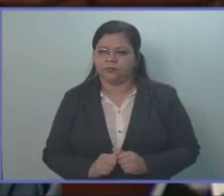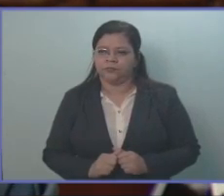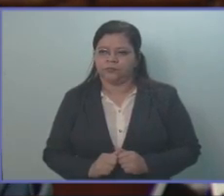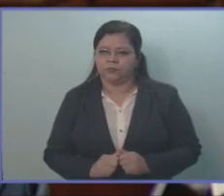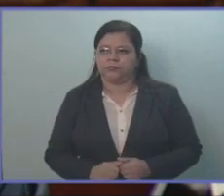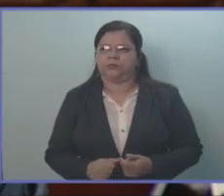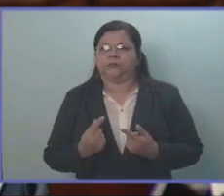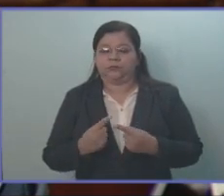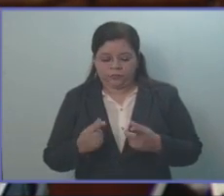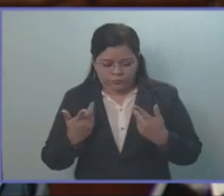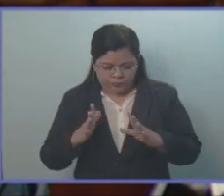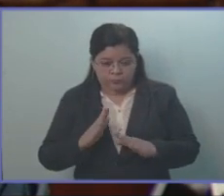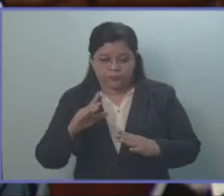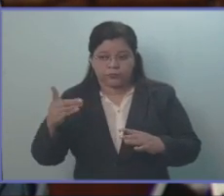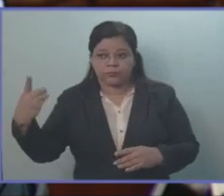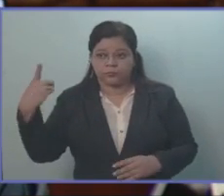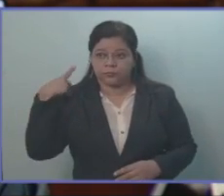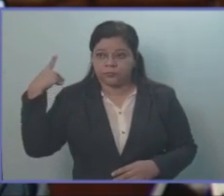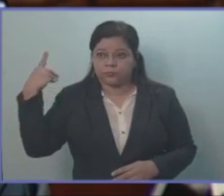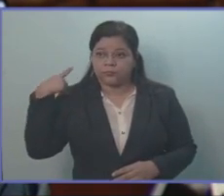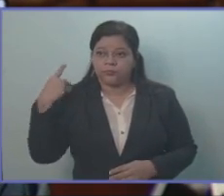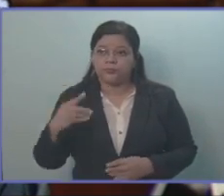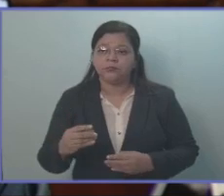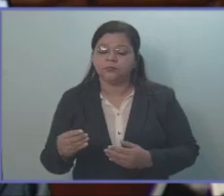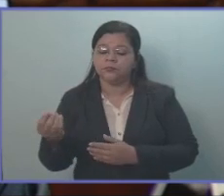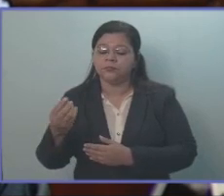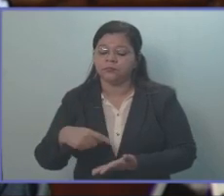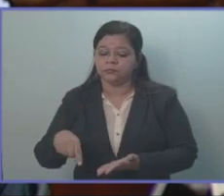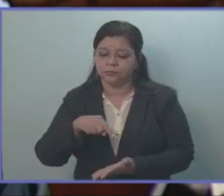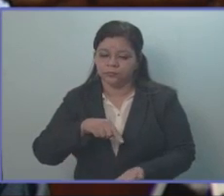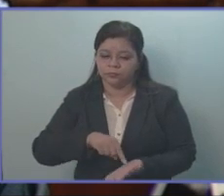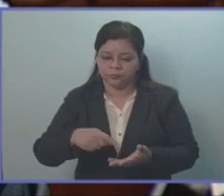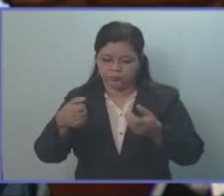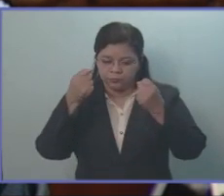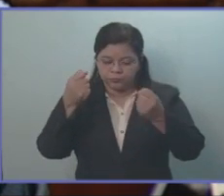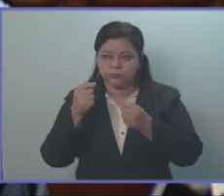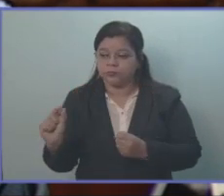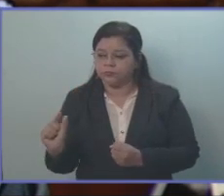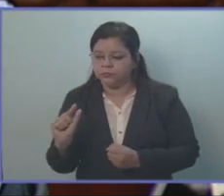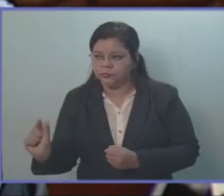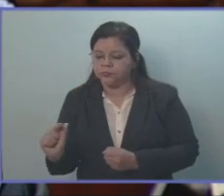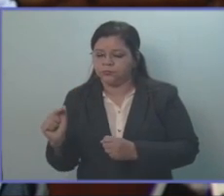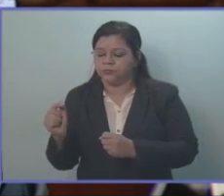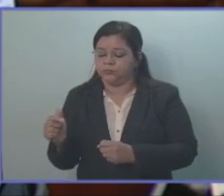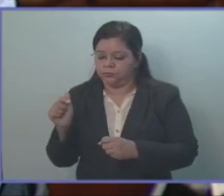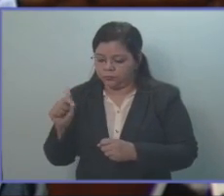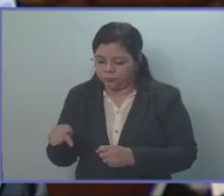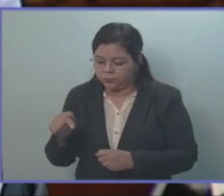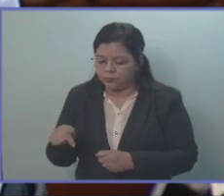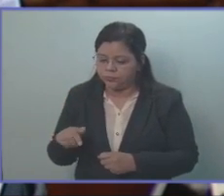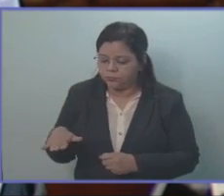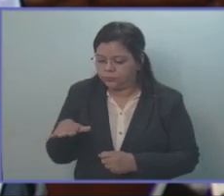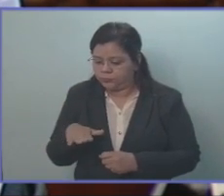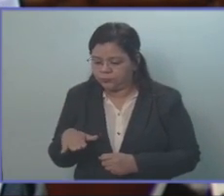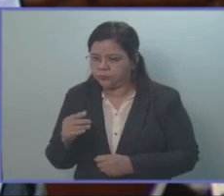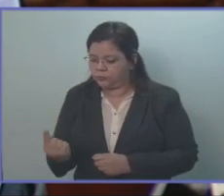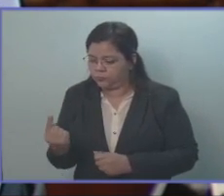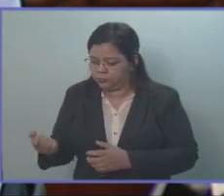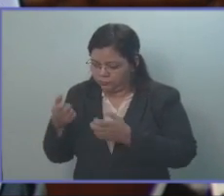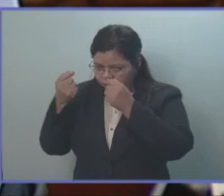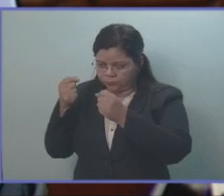El director general de centros penales será quien autorice el traslado desde y hacia el centro de máxima